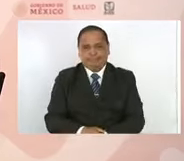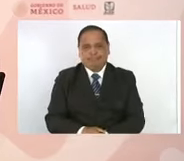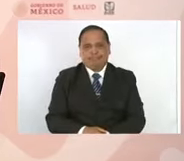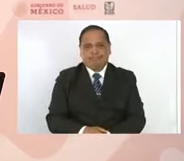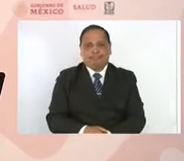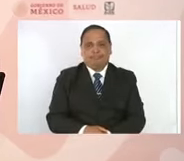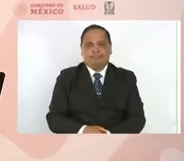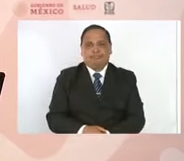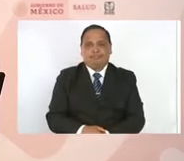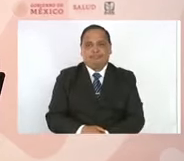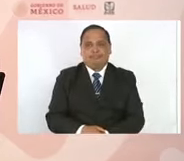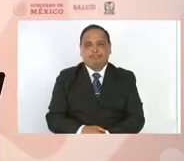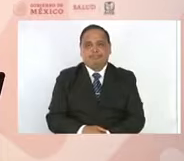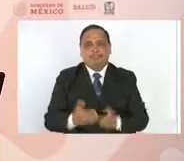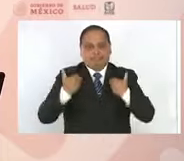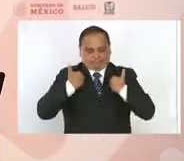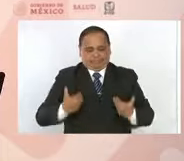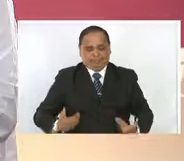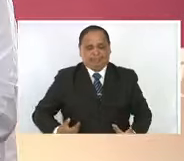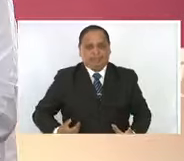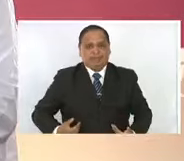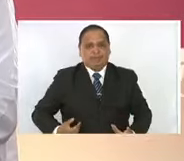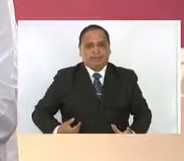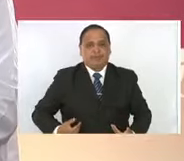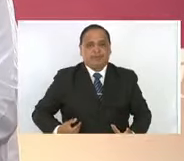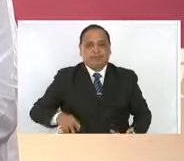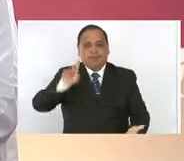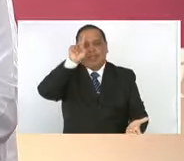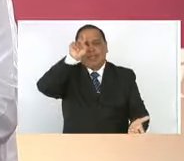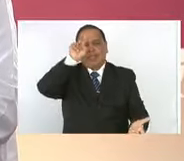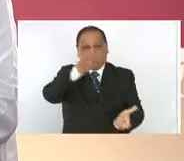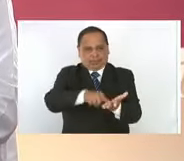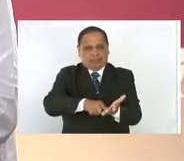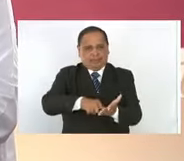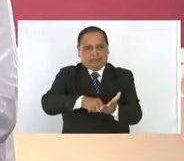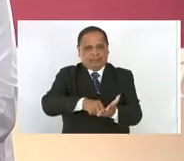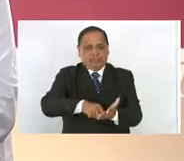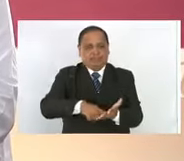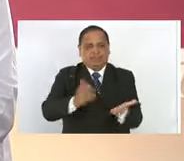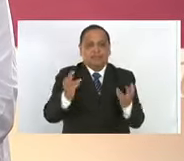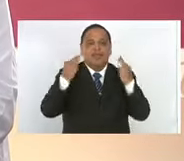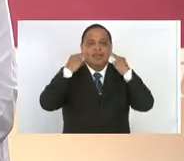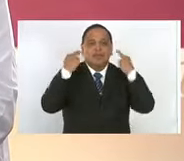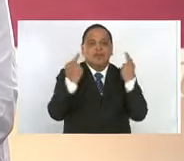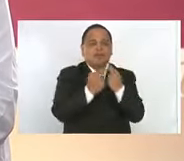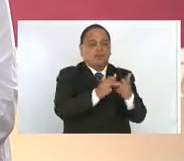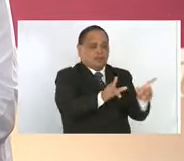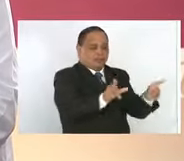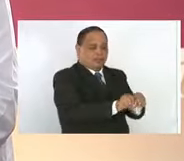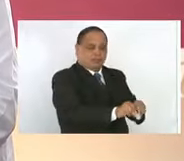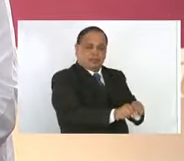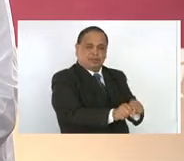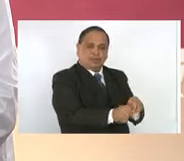Hoy estoy convencido de que saldremos de esta reunión con más salud.